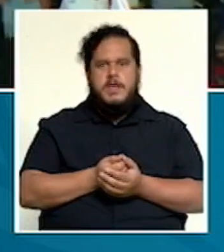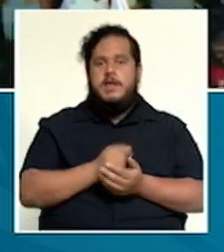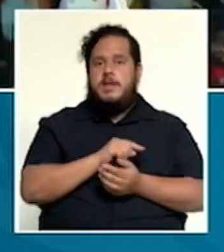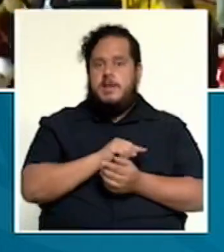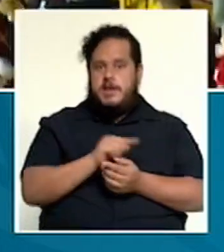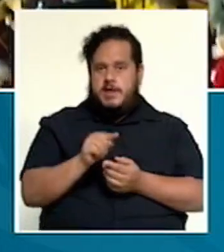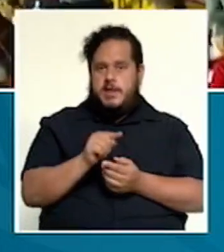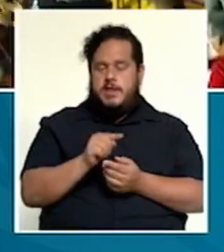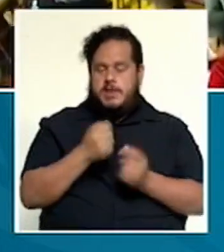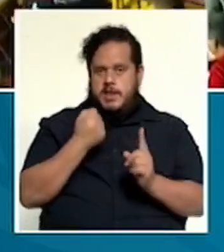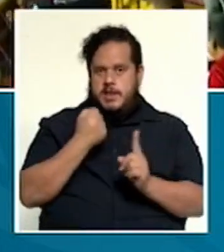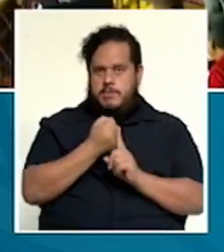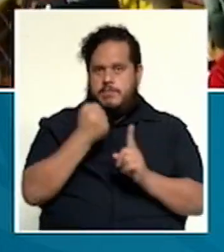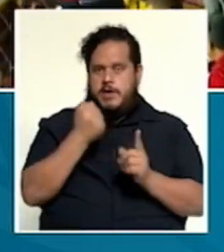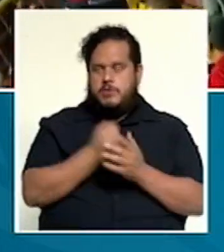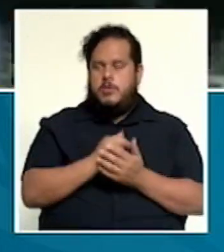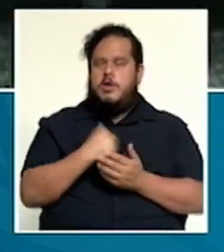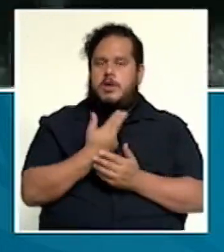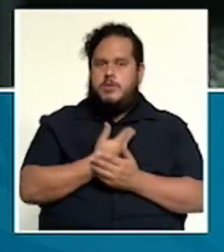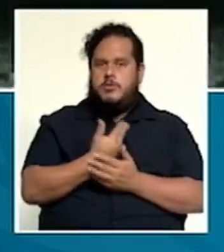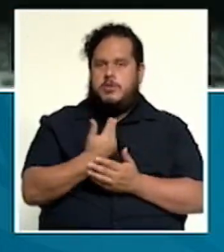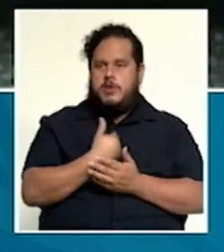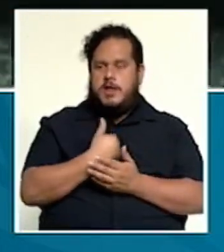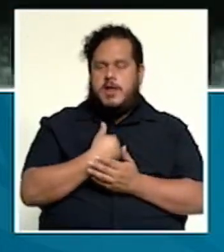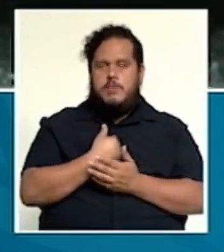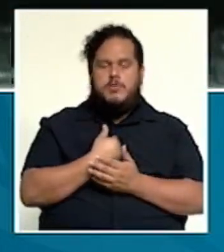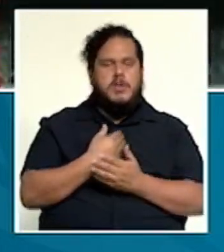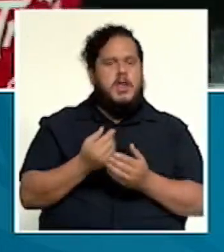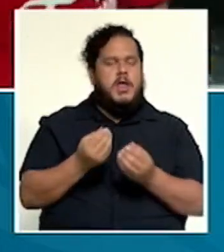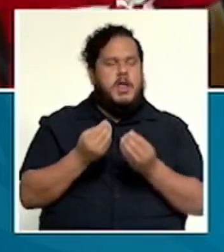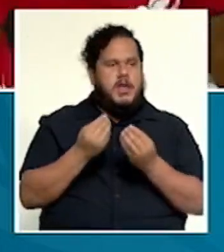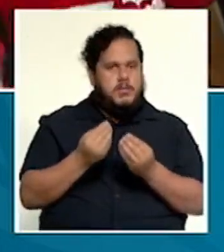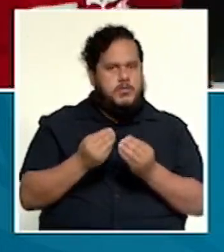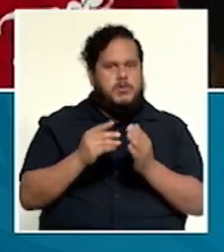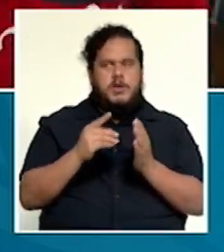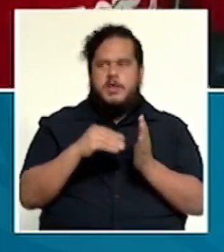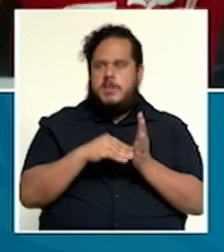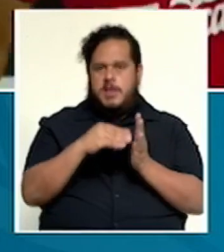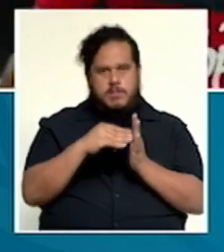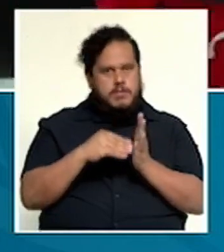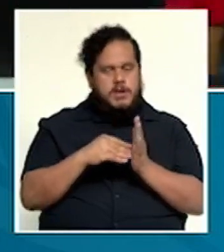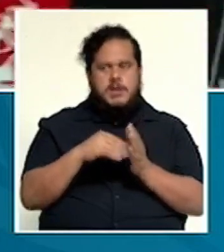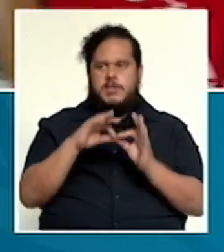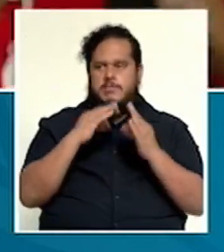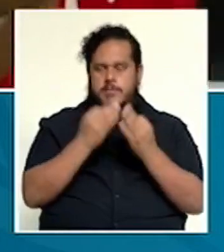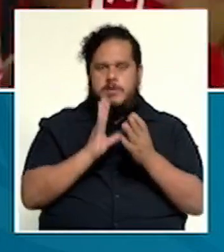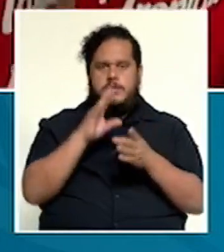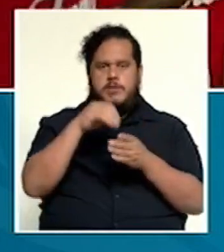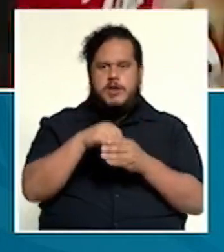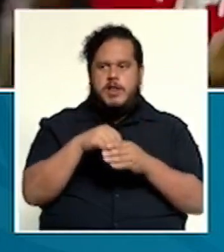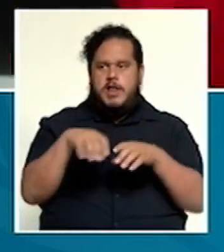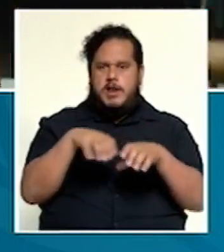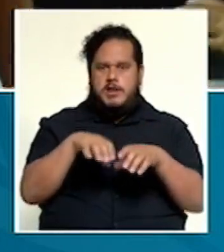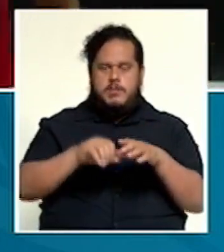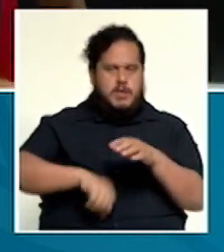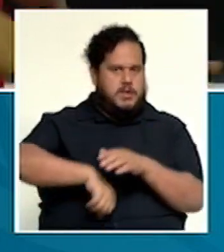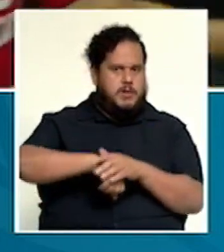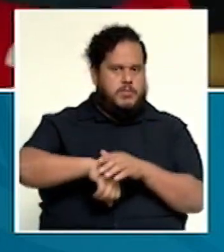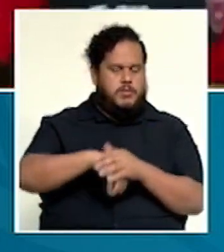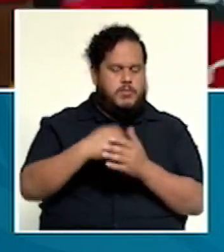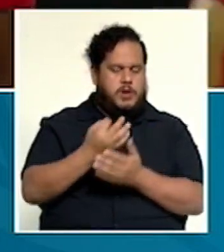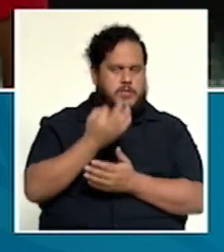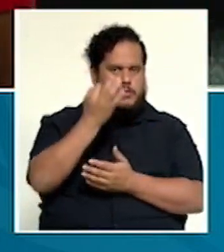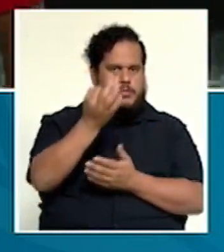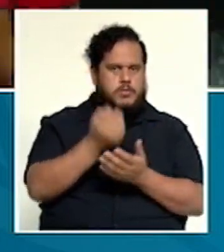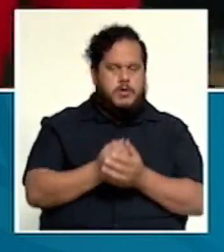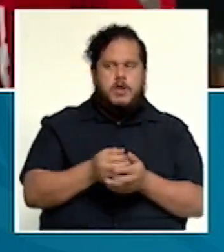en ese impacto que nosotros tengamos en tantas miles de familias que están incorporadas a la actividad del fútbol a